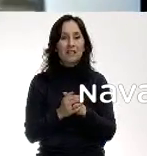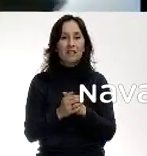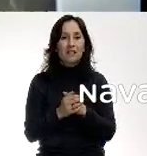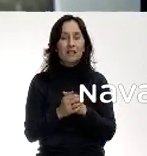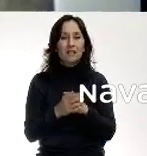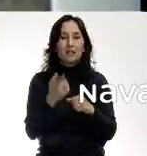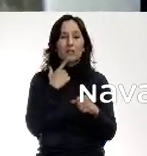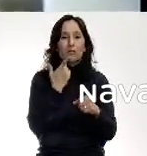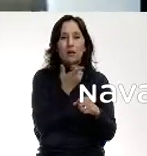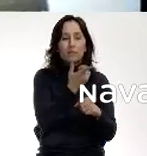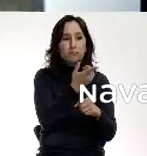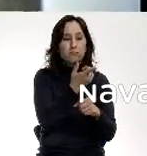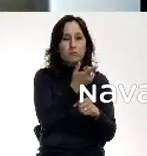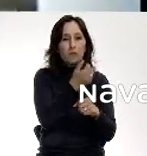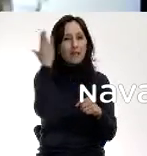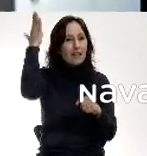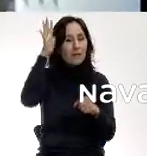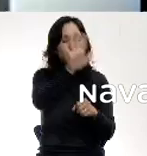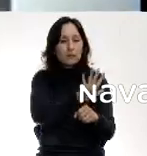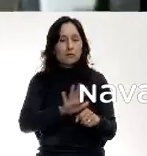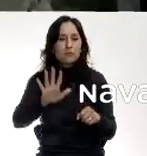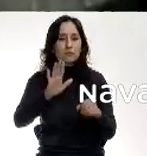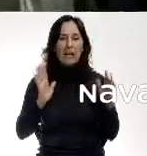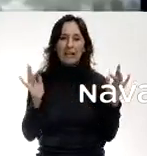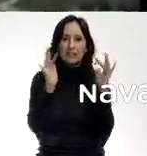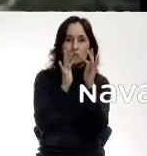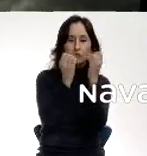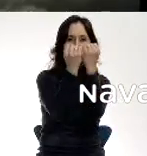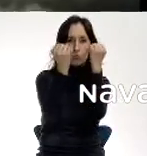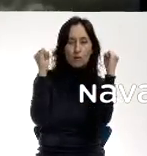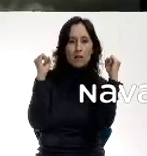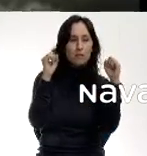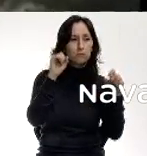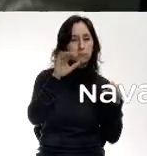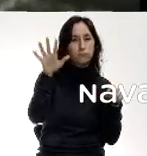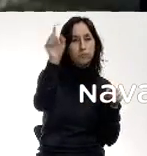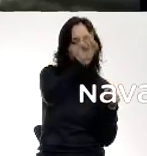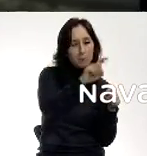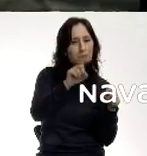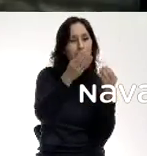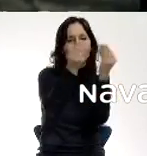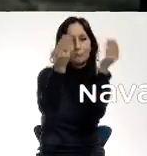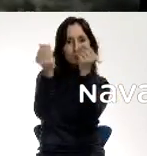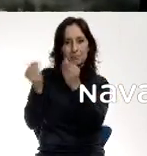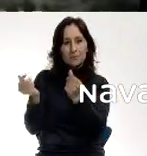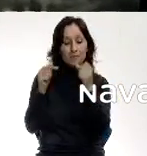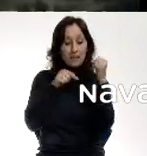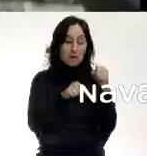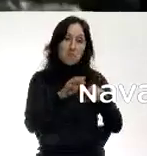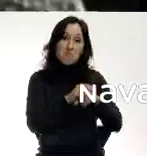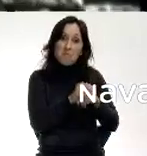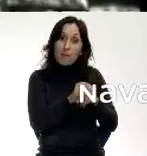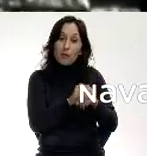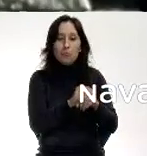las murallas y los castillos, y esta, gracias a nuestro enemigo, entre comillas, pues sobrevivió. Sigue aquí, ¿no?, y lo podemos disfrutar. Sigue aquí.